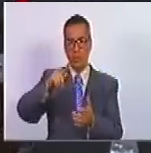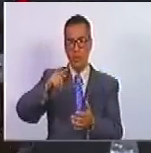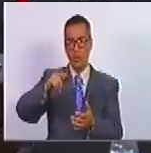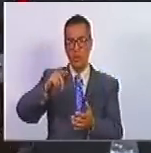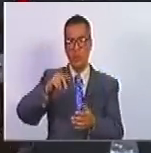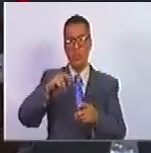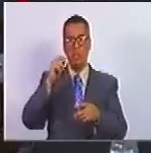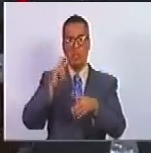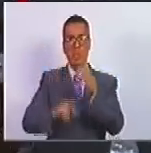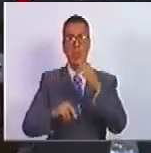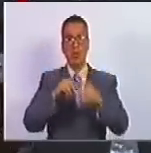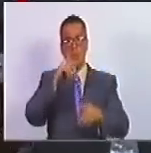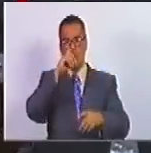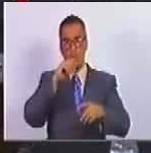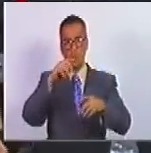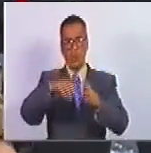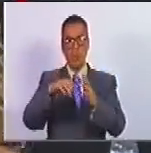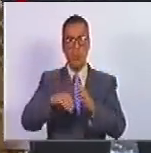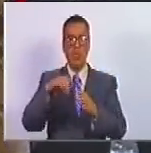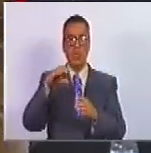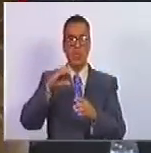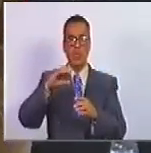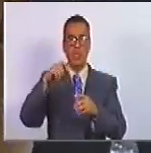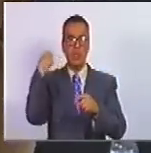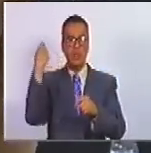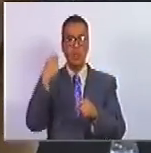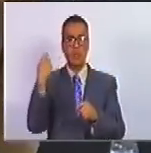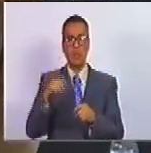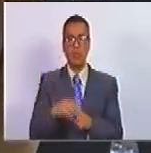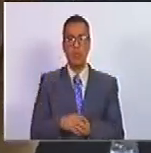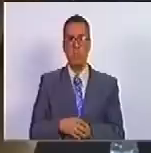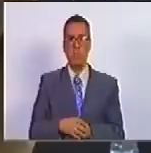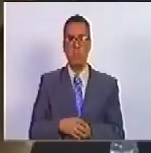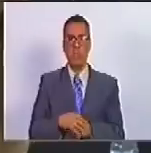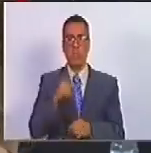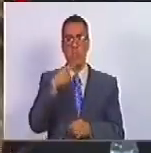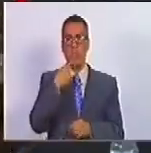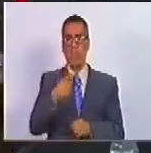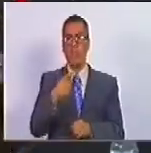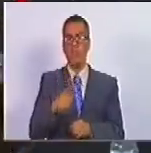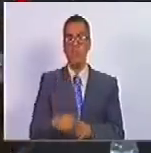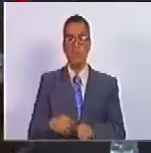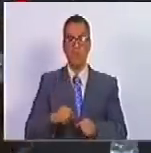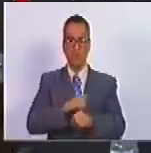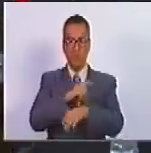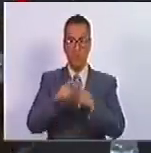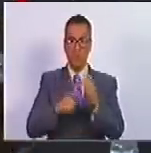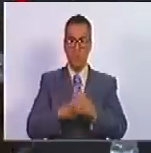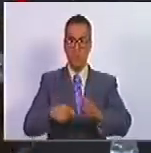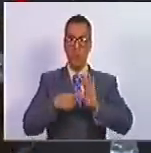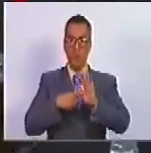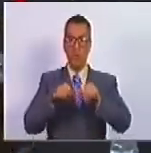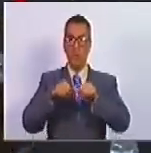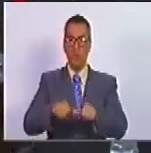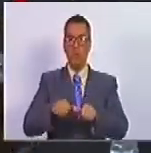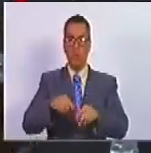del bicentenario de la creación de la provincia de Apure. Como expresión genuina de identidad